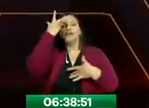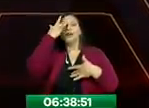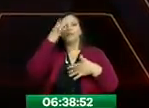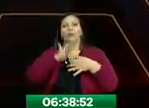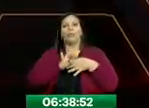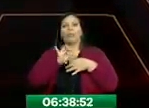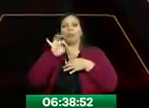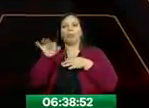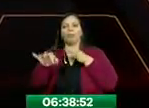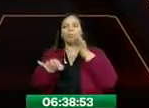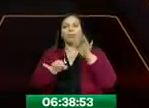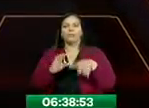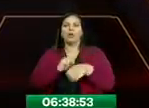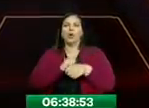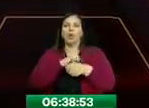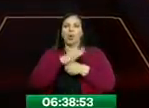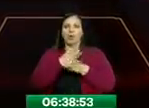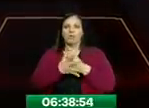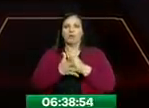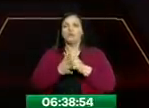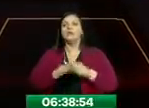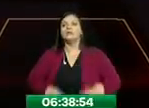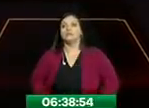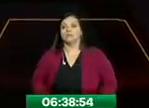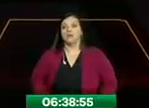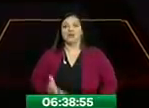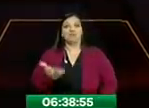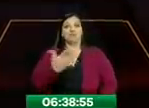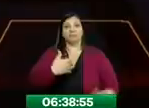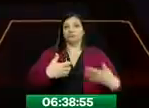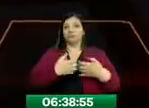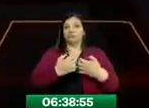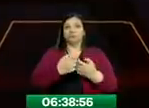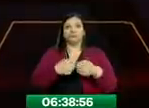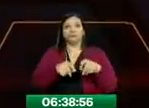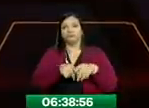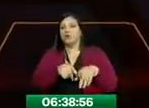actividades, incluidos los entrenamientos del plantel